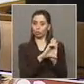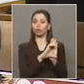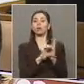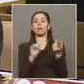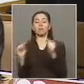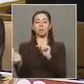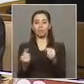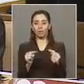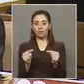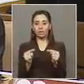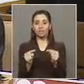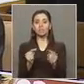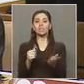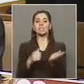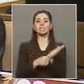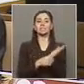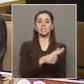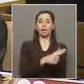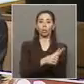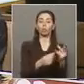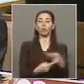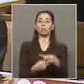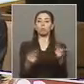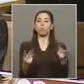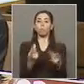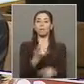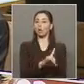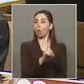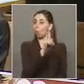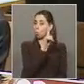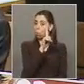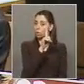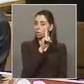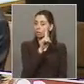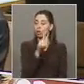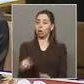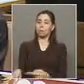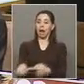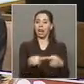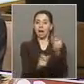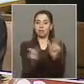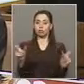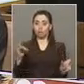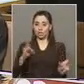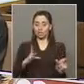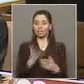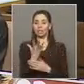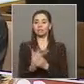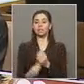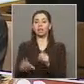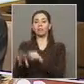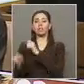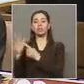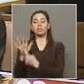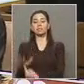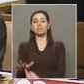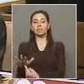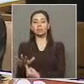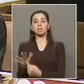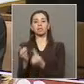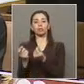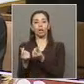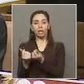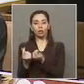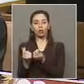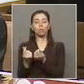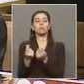un debate respecto a tener un seguro público único para la sociedad chilena que termine con las discriminaciones económicas